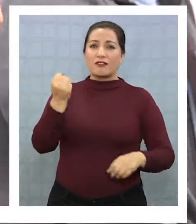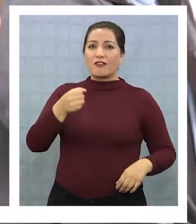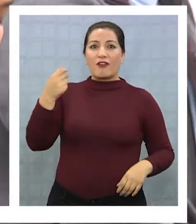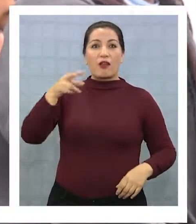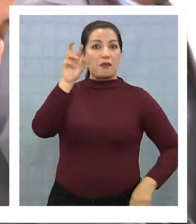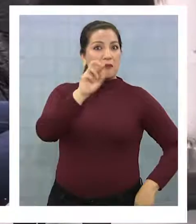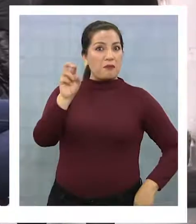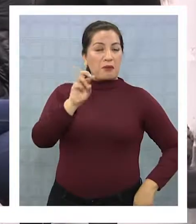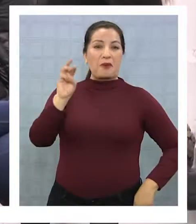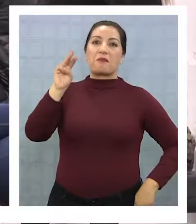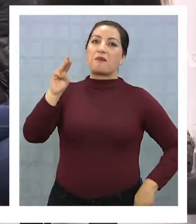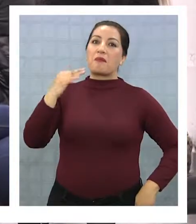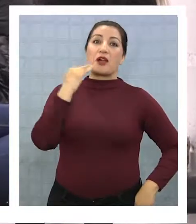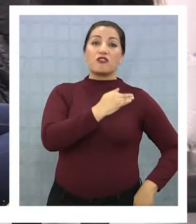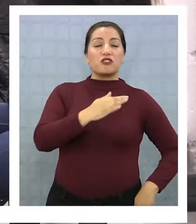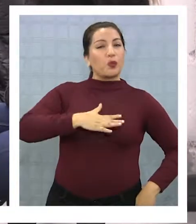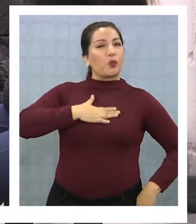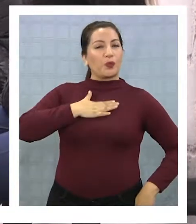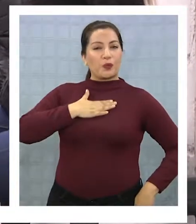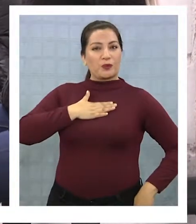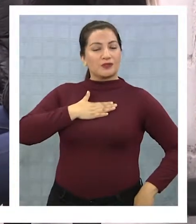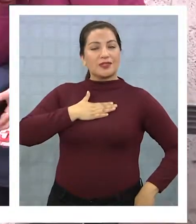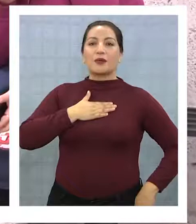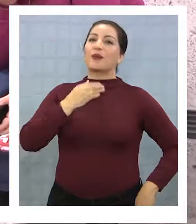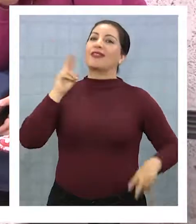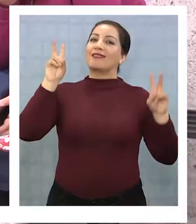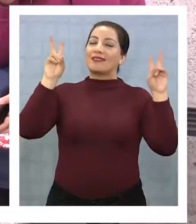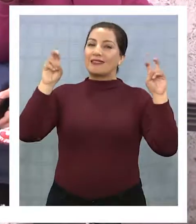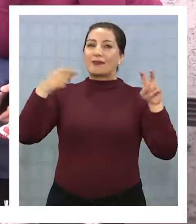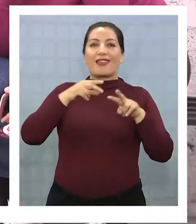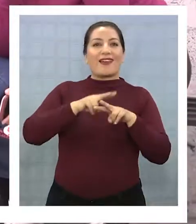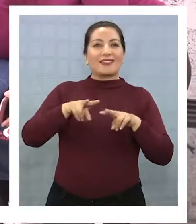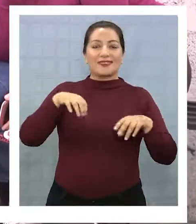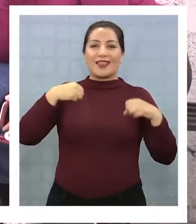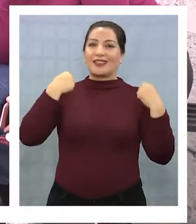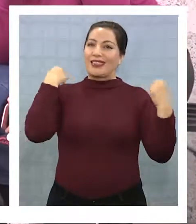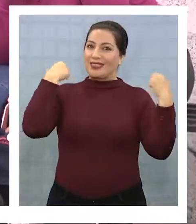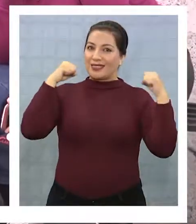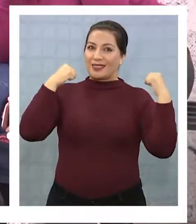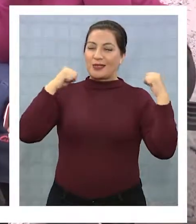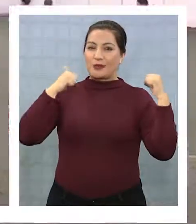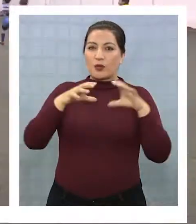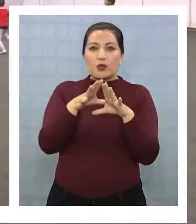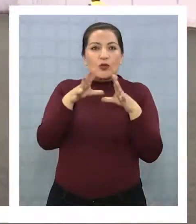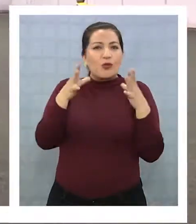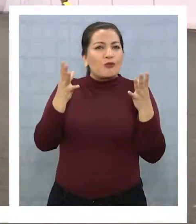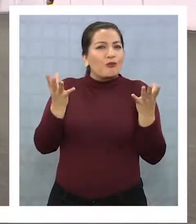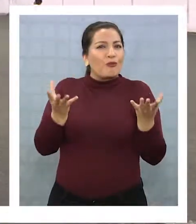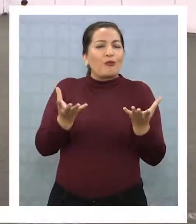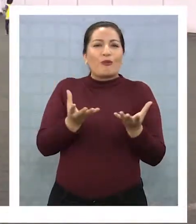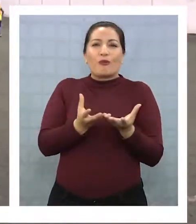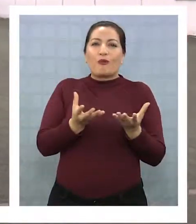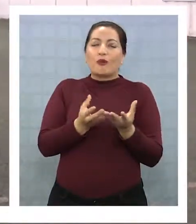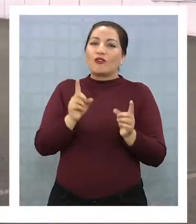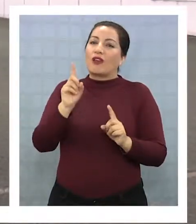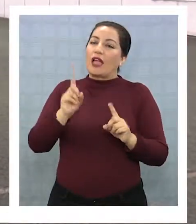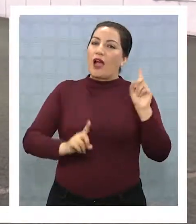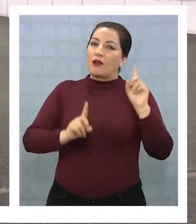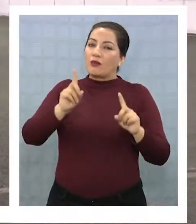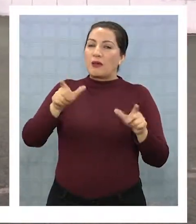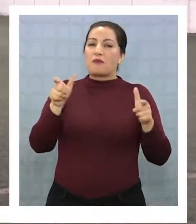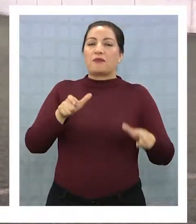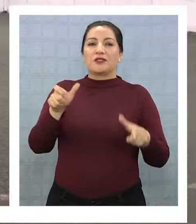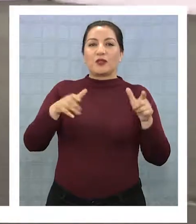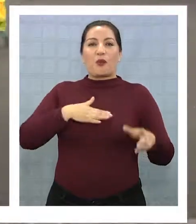cercano y valórico que a los padres de estos chicos les agrada, sobre todo por el hecho de realizar actividad física en un mundo dominado por el